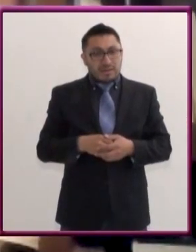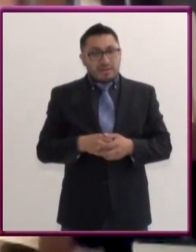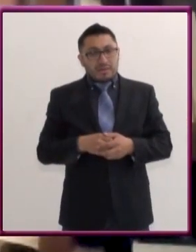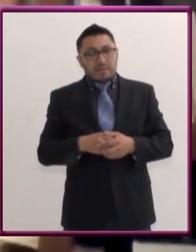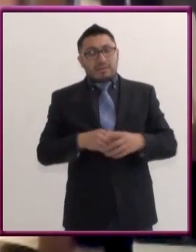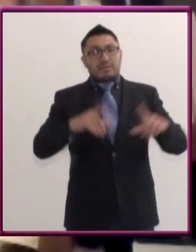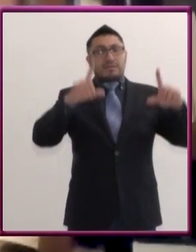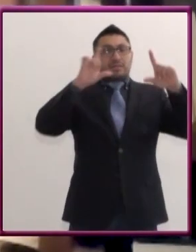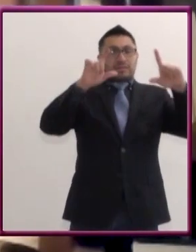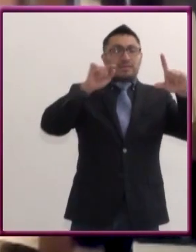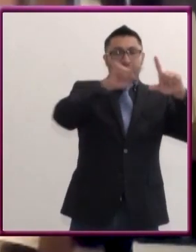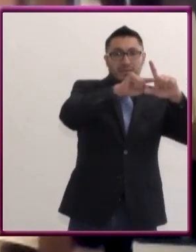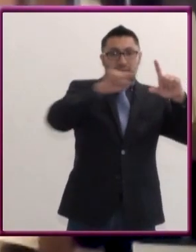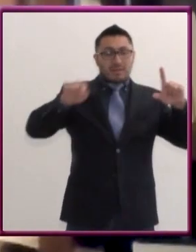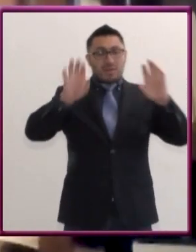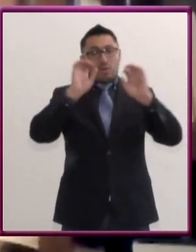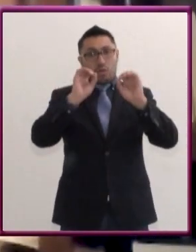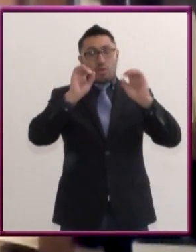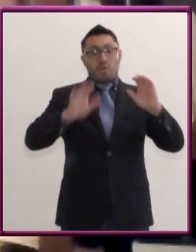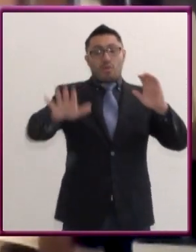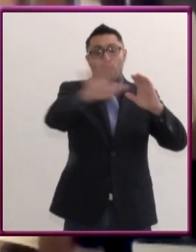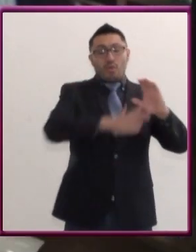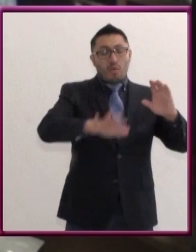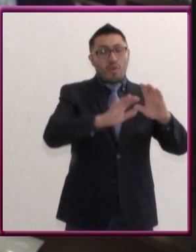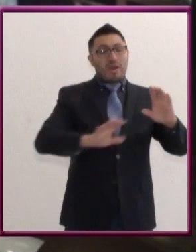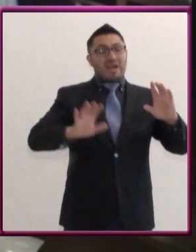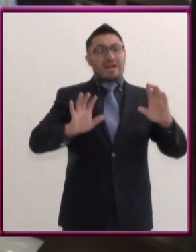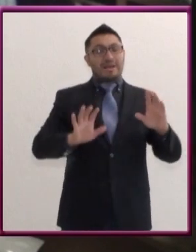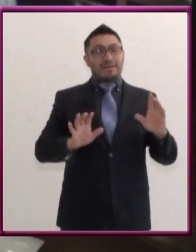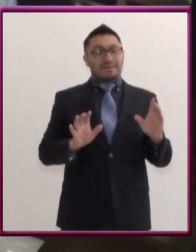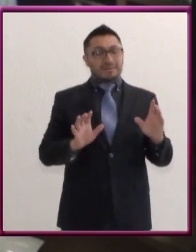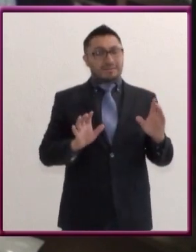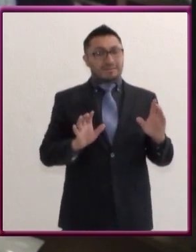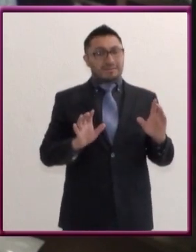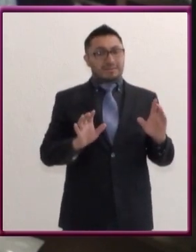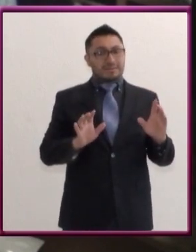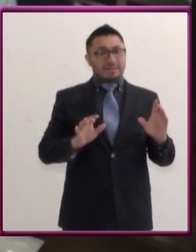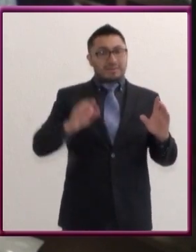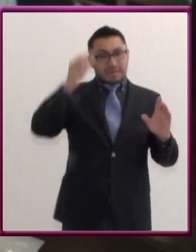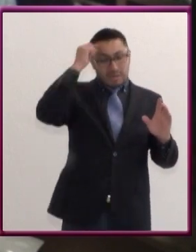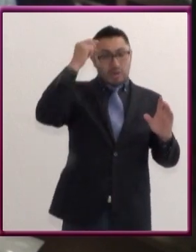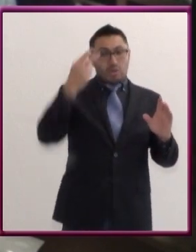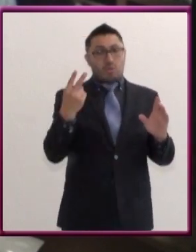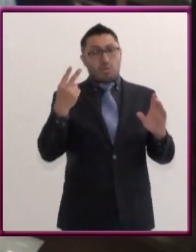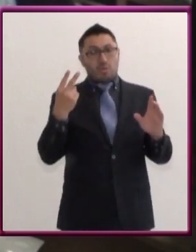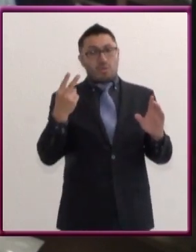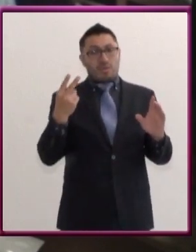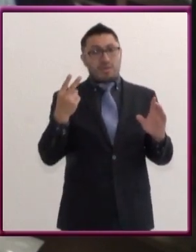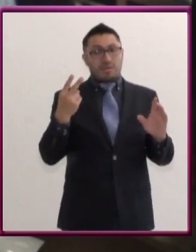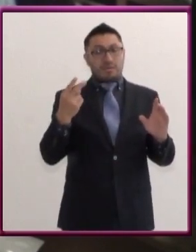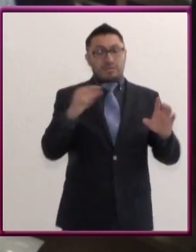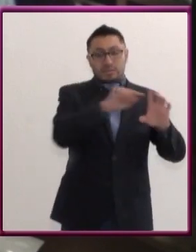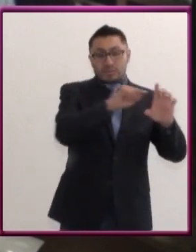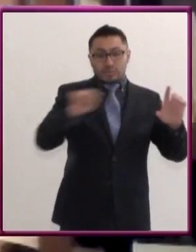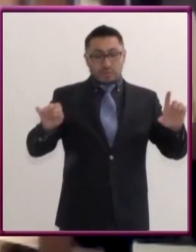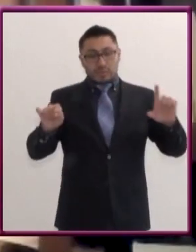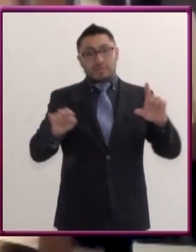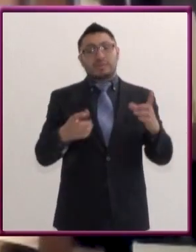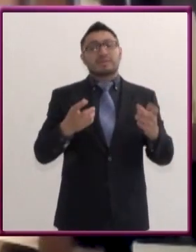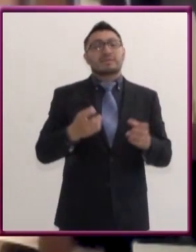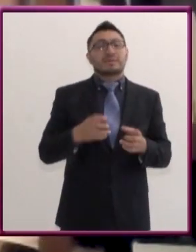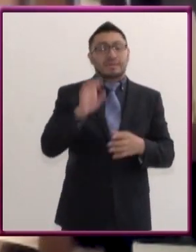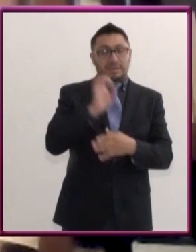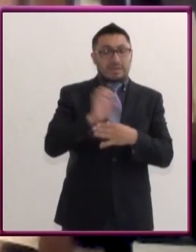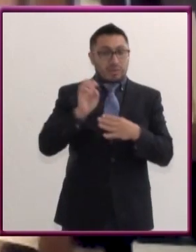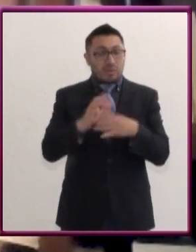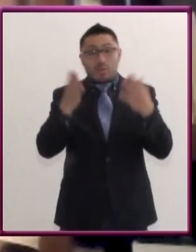círculo al diámetro, o como la razón del área al cuadrado del diámetro.